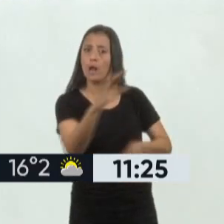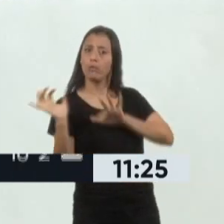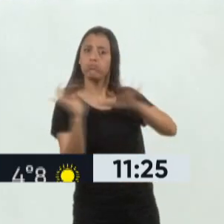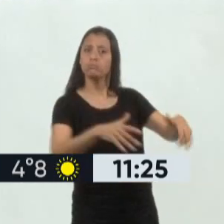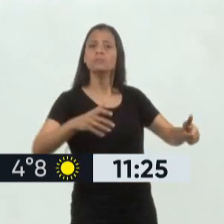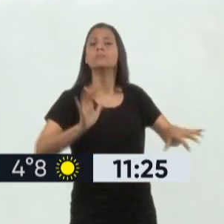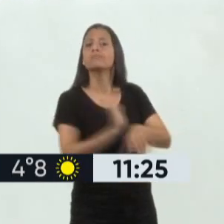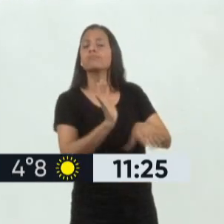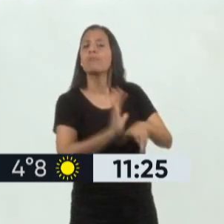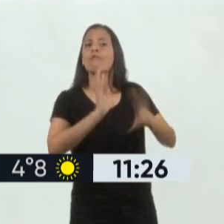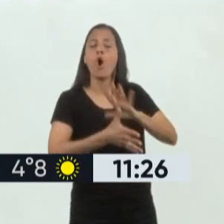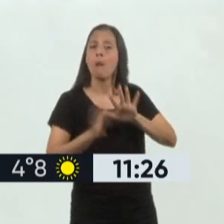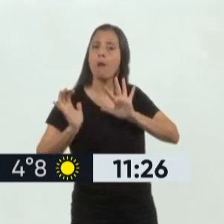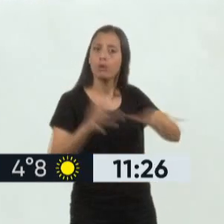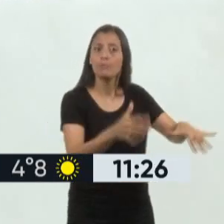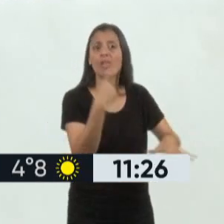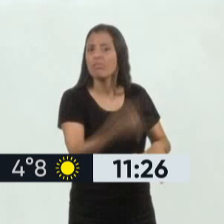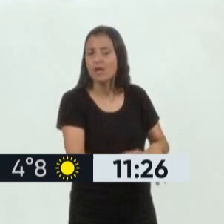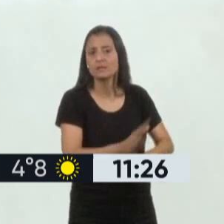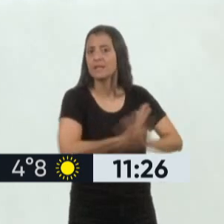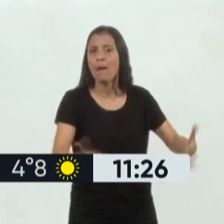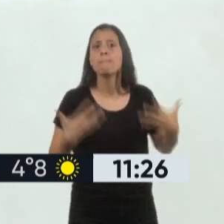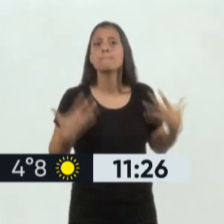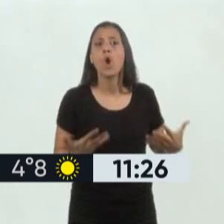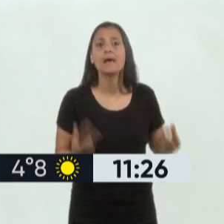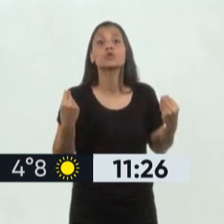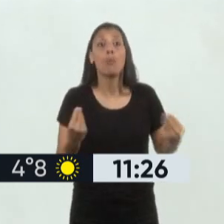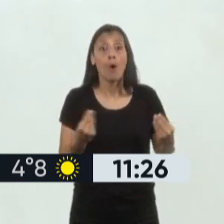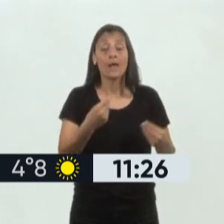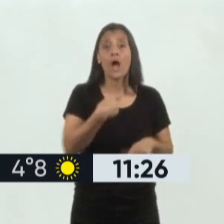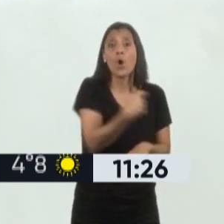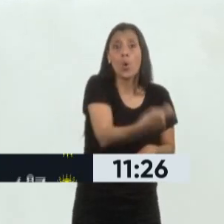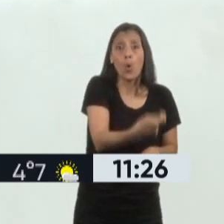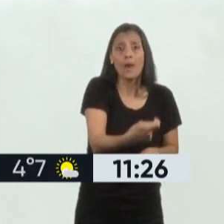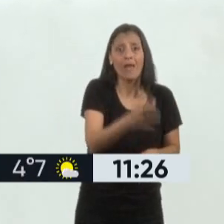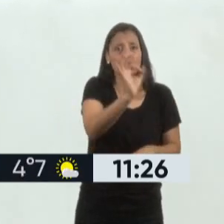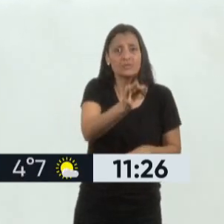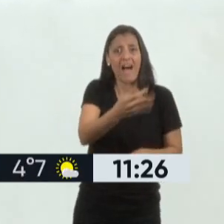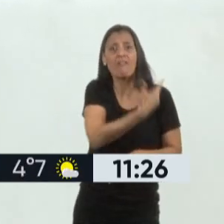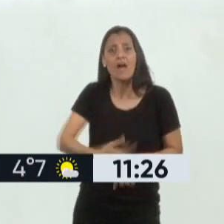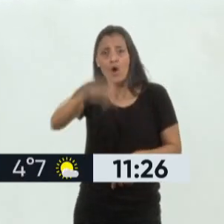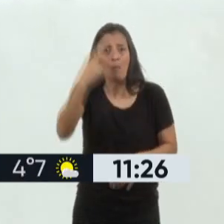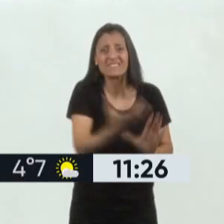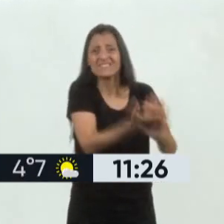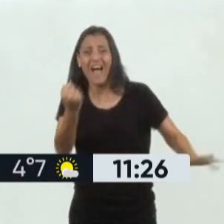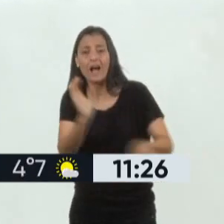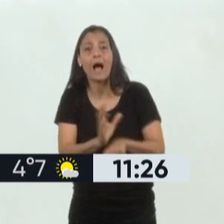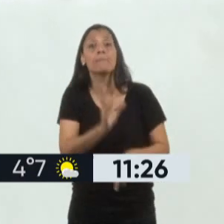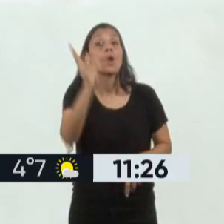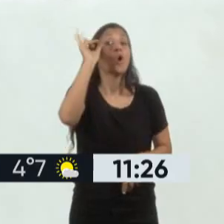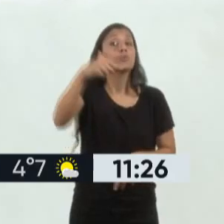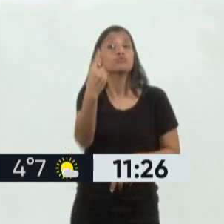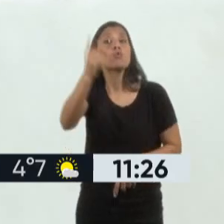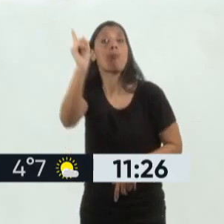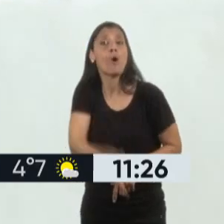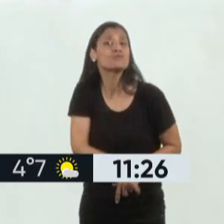su fastidio, su enojo, porque el gobierno les ha expropiado una parte de lo que le corresponde, por lo menos ese 8.1%, y